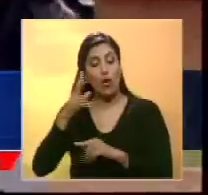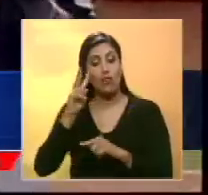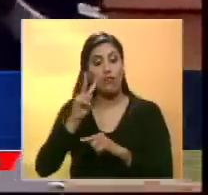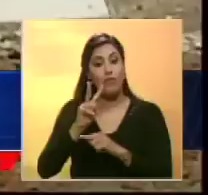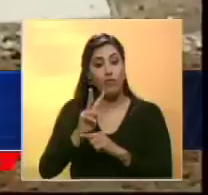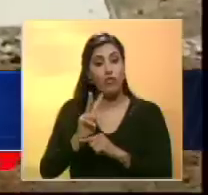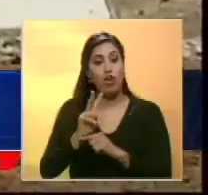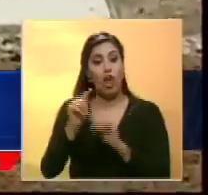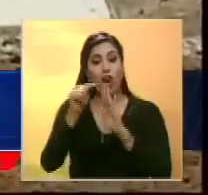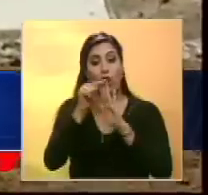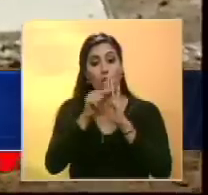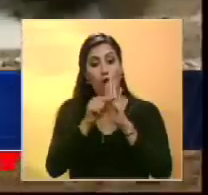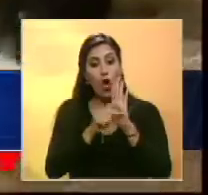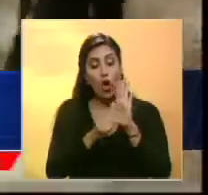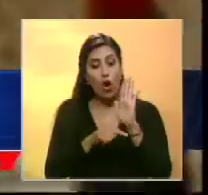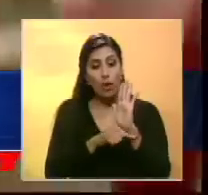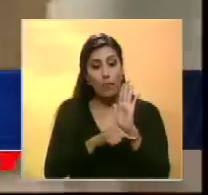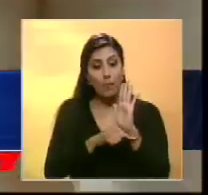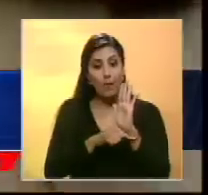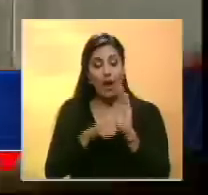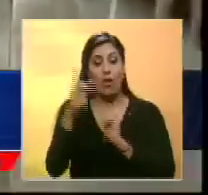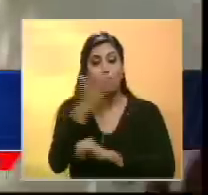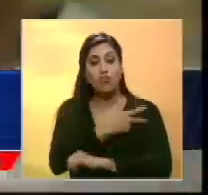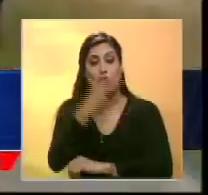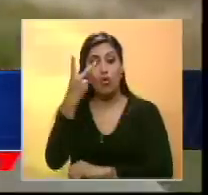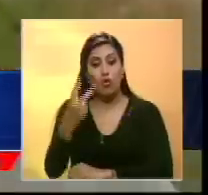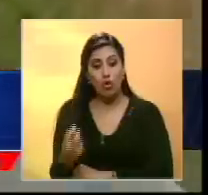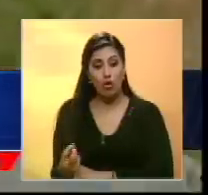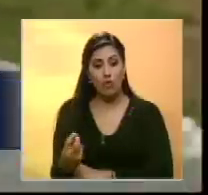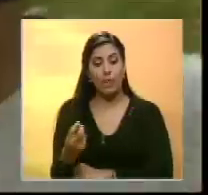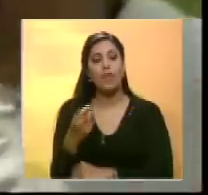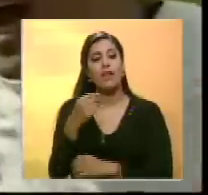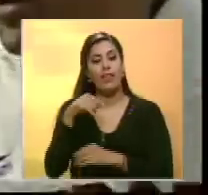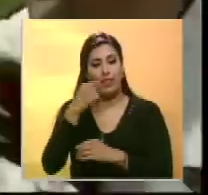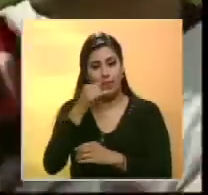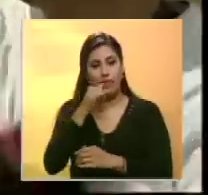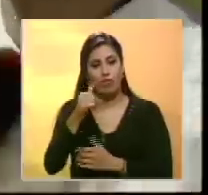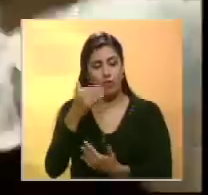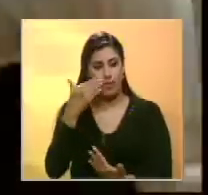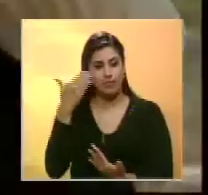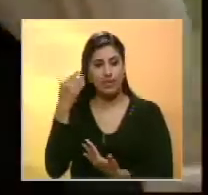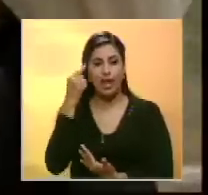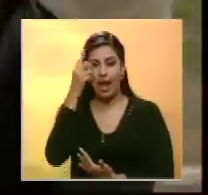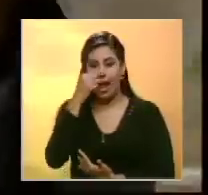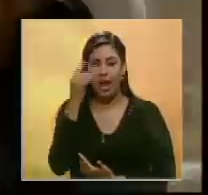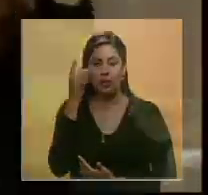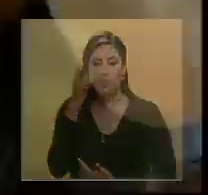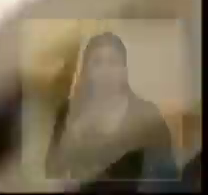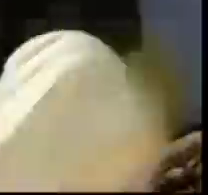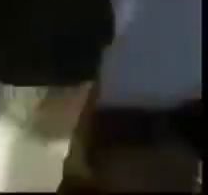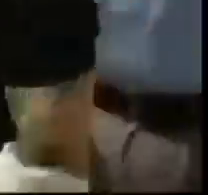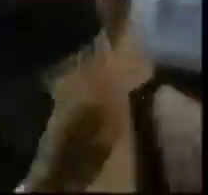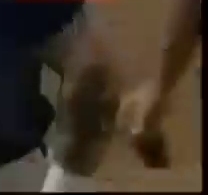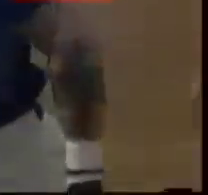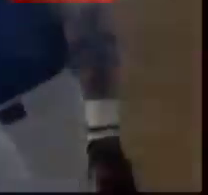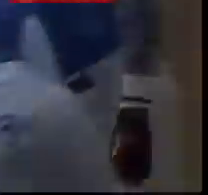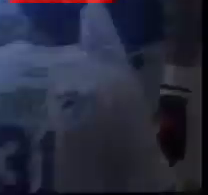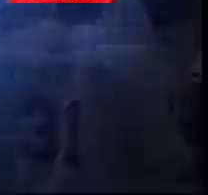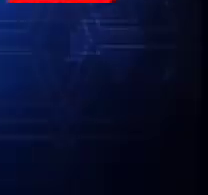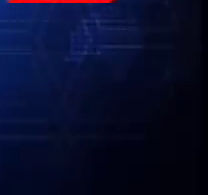violar el reglamento antidopaje. Los detalles en breve con Tony Cittadino.